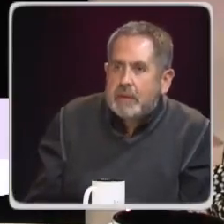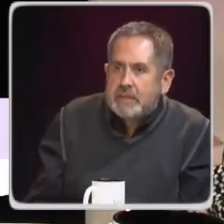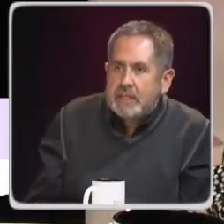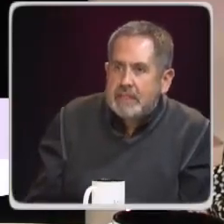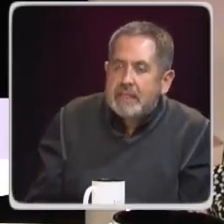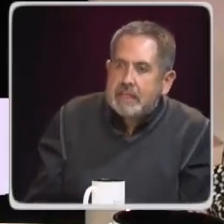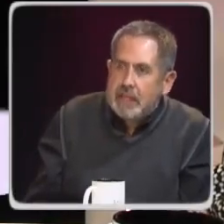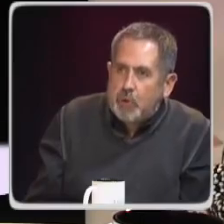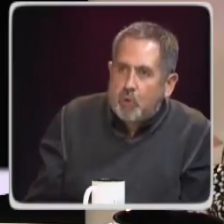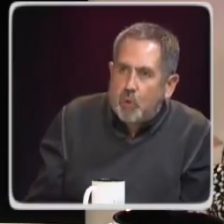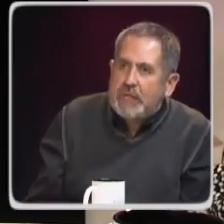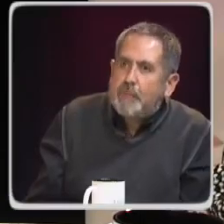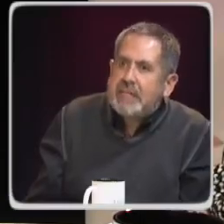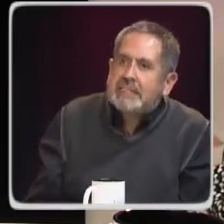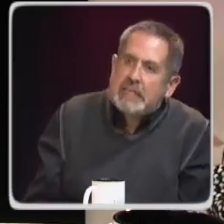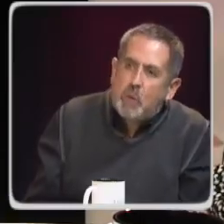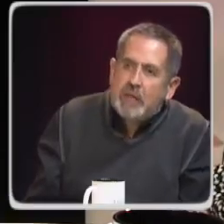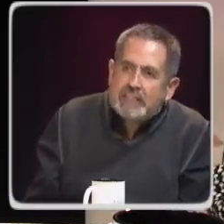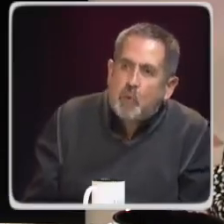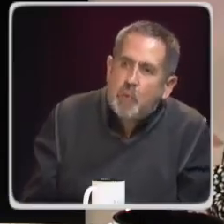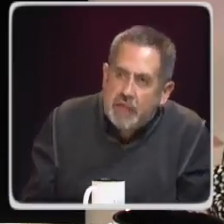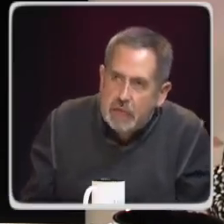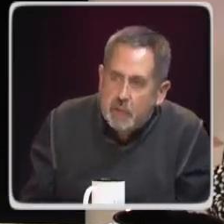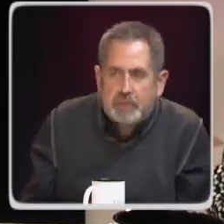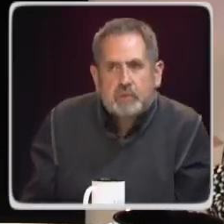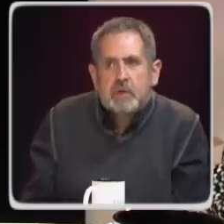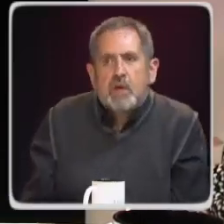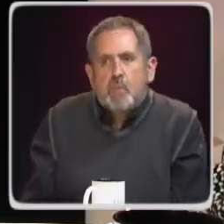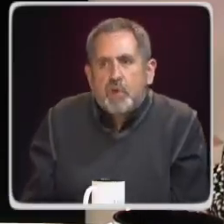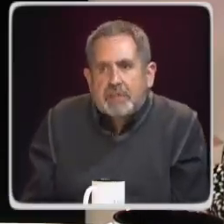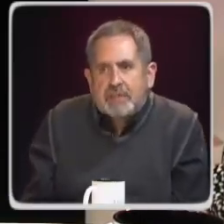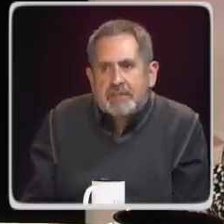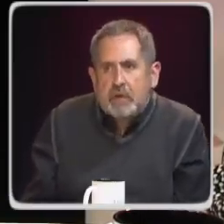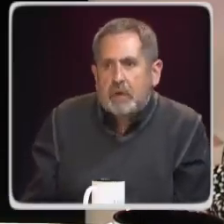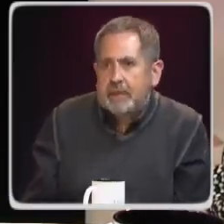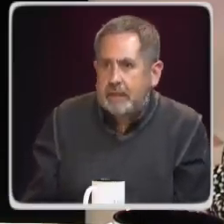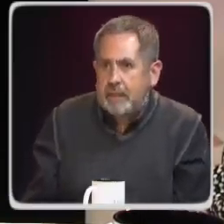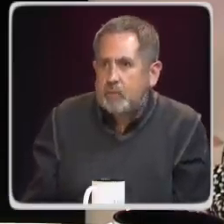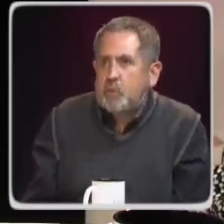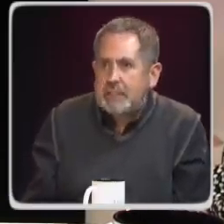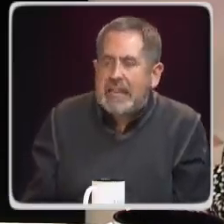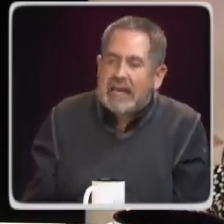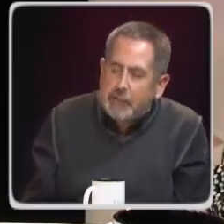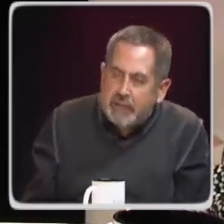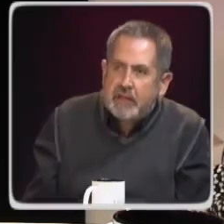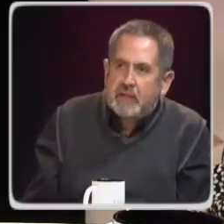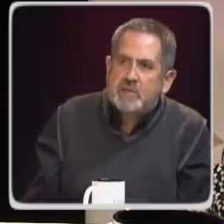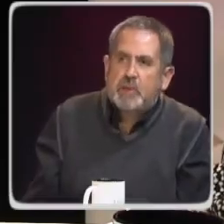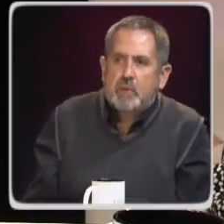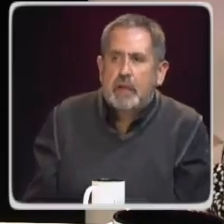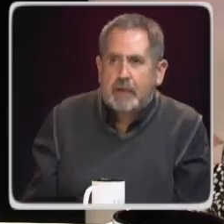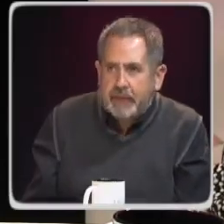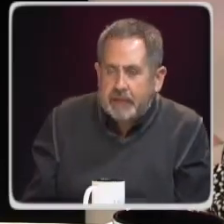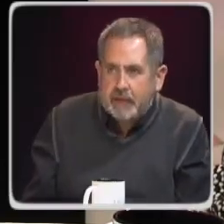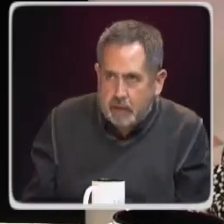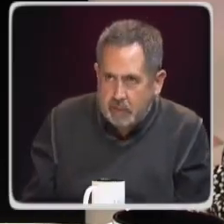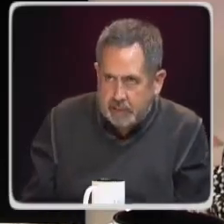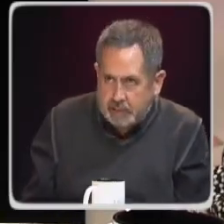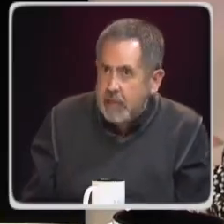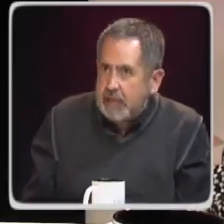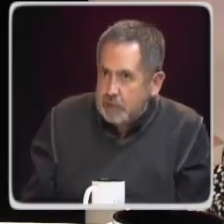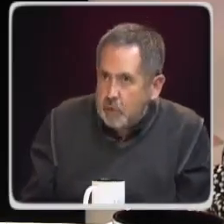estas limitaciones, no hay esa comunicación efectiva. Eso es lo que faltaría. Aunque ya se reconoce, sí, la lengua de señas ya está, pero en